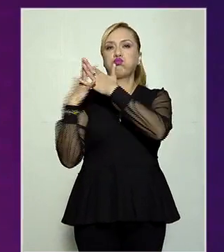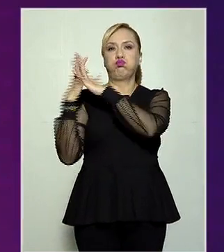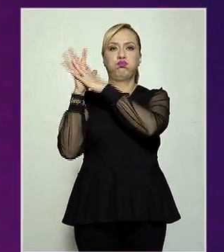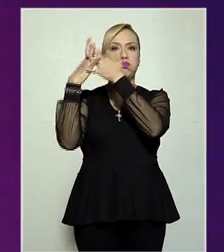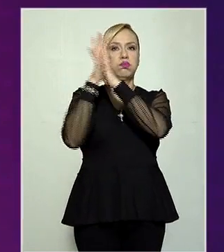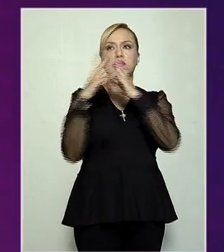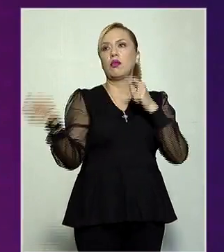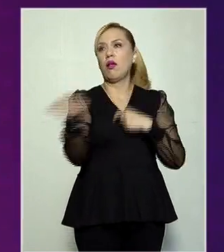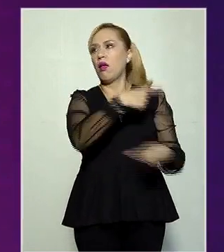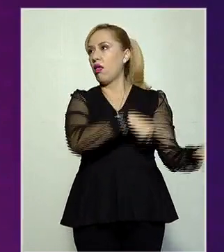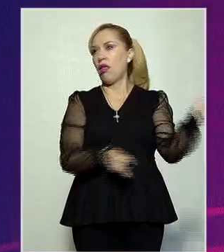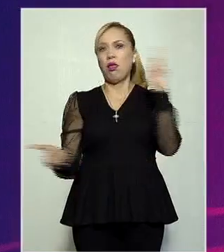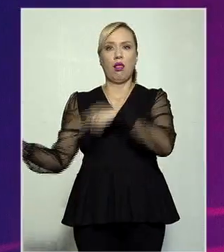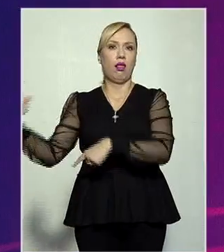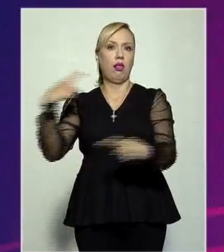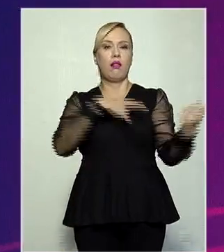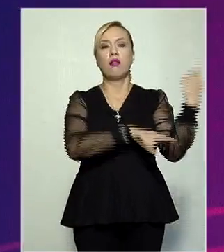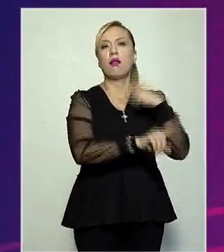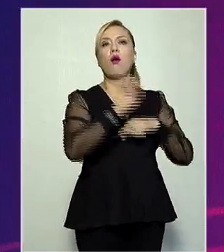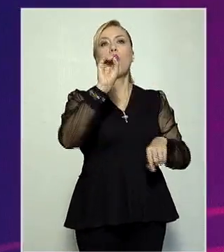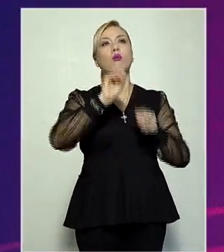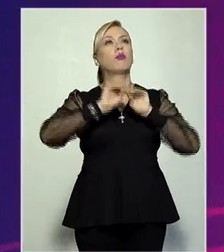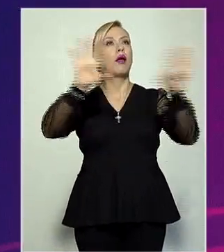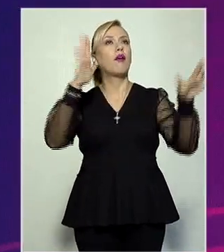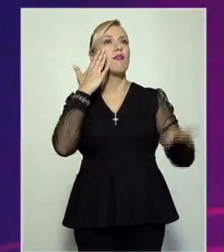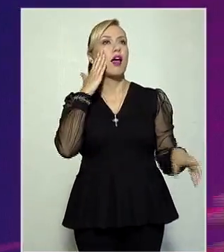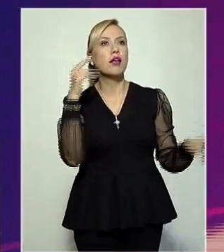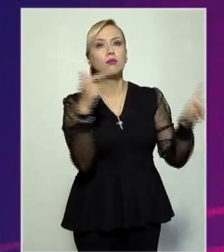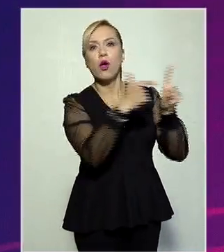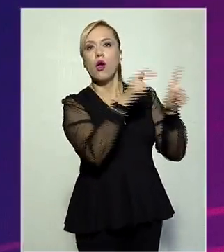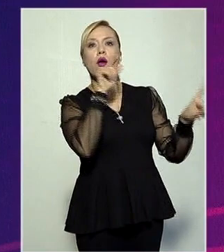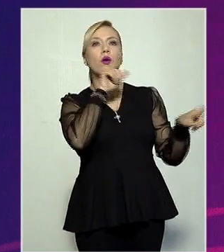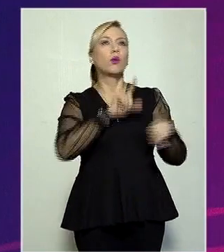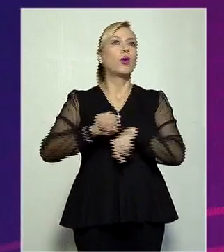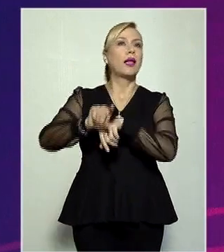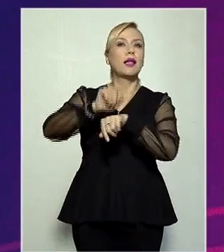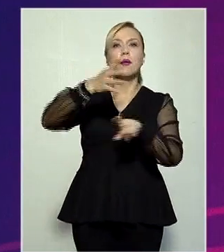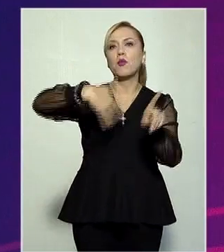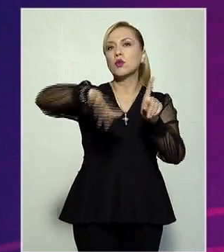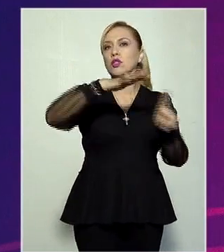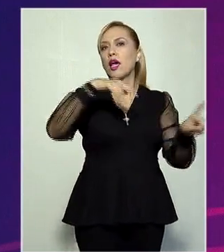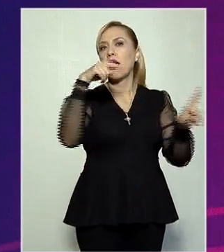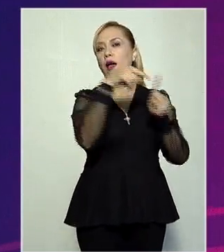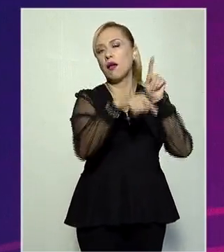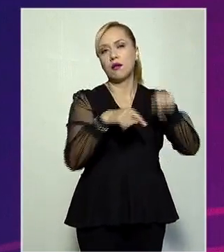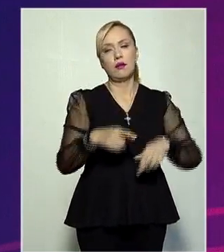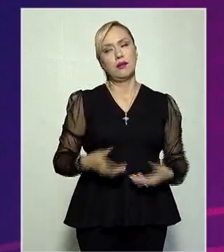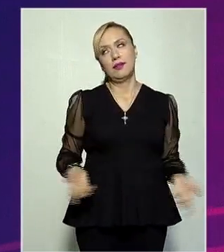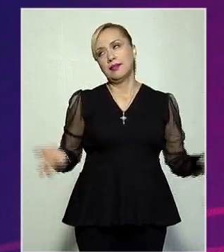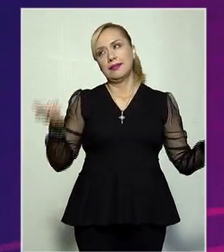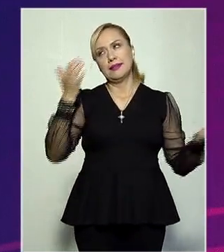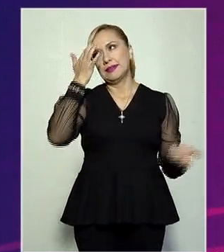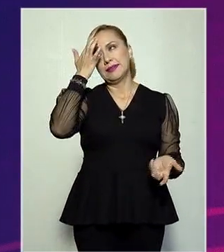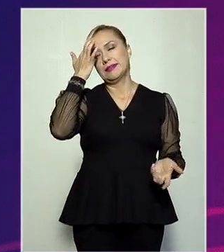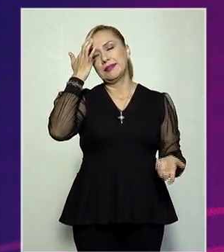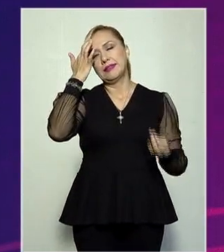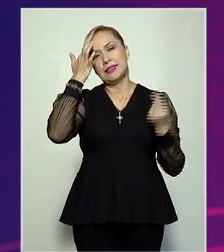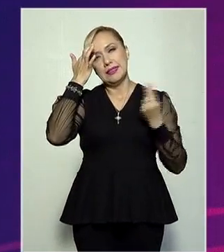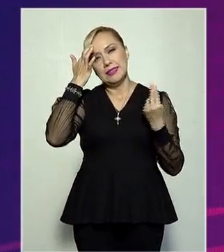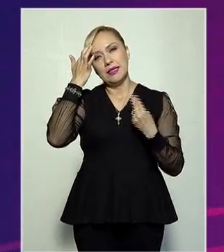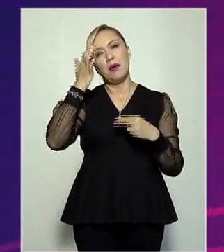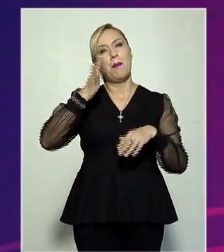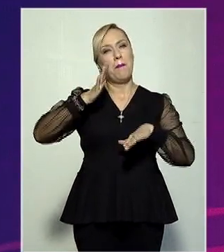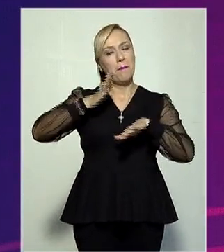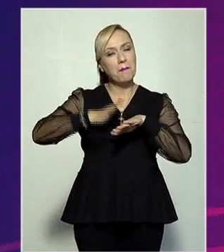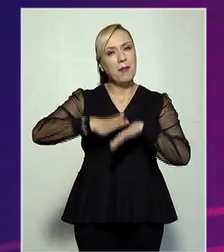caso se vuelve viral o en la medida en que salen medios, entonces se busca más a esa persona, ¿no? Y la intención es como tener esta visión mucho